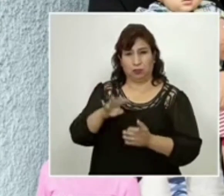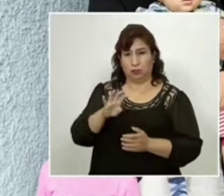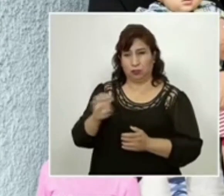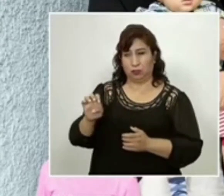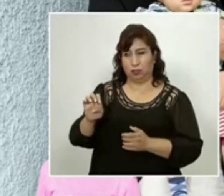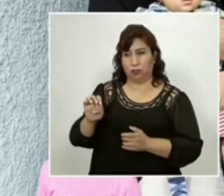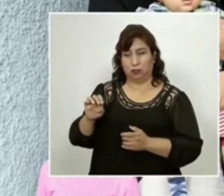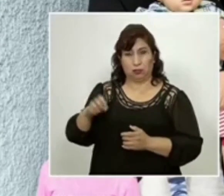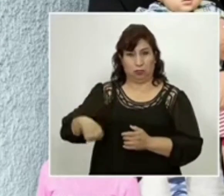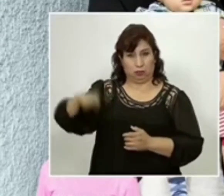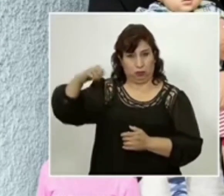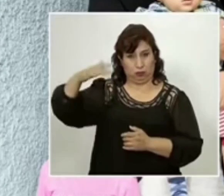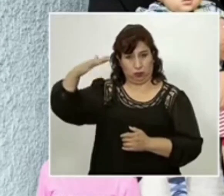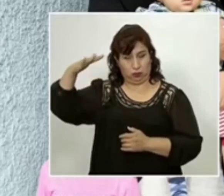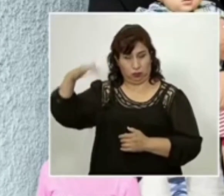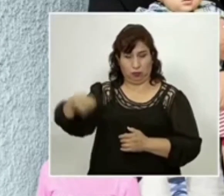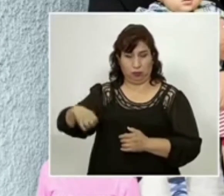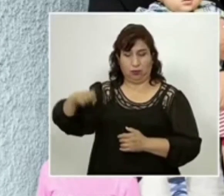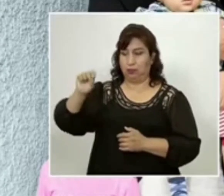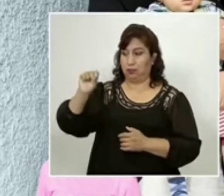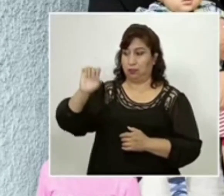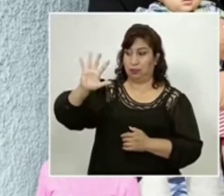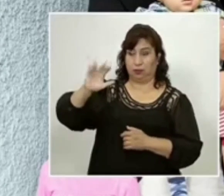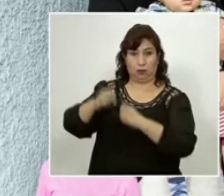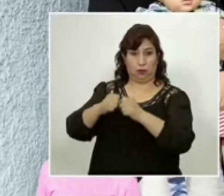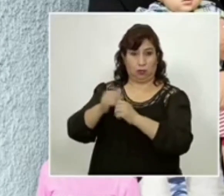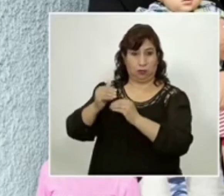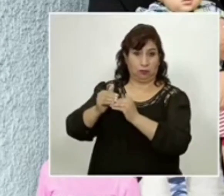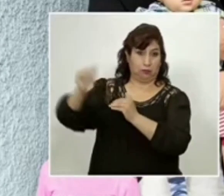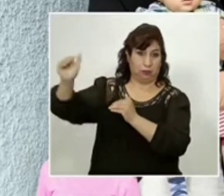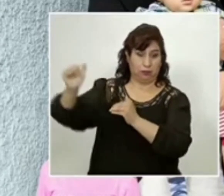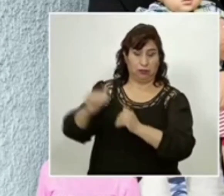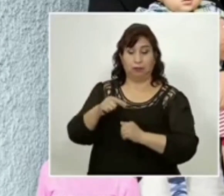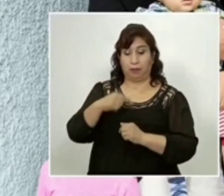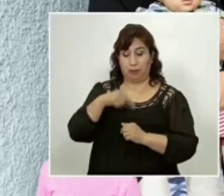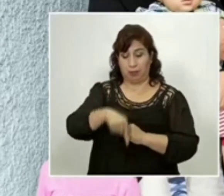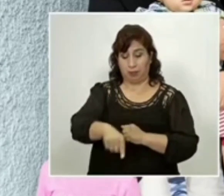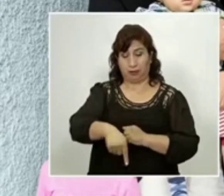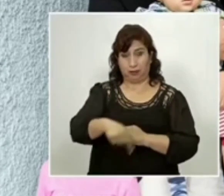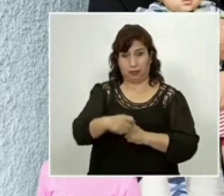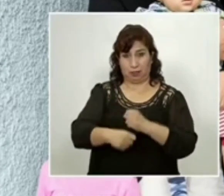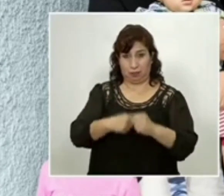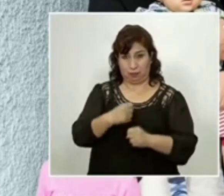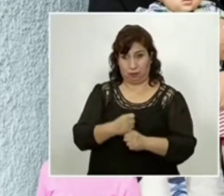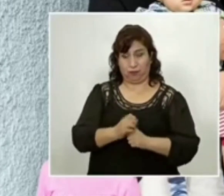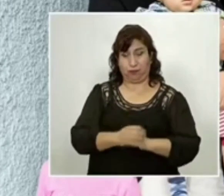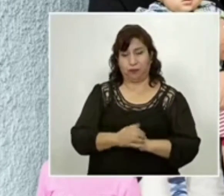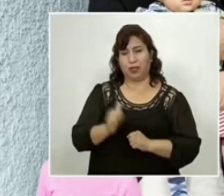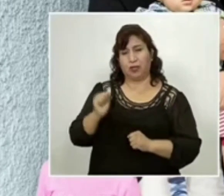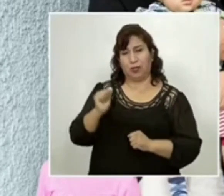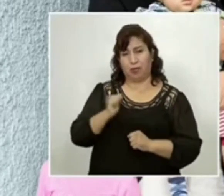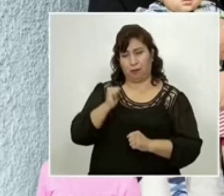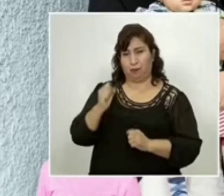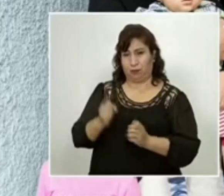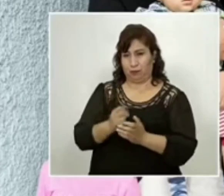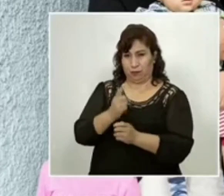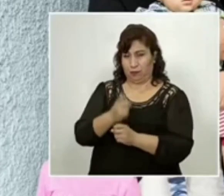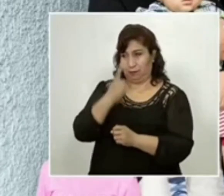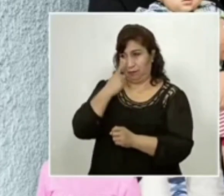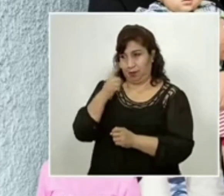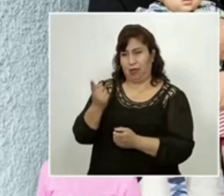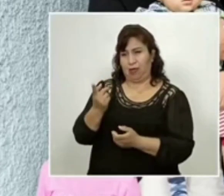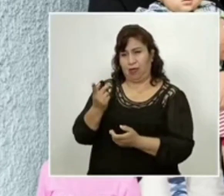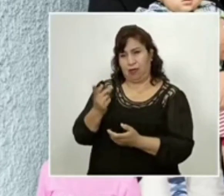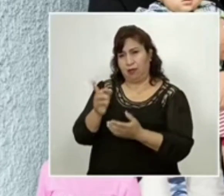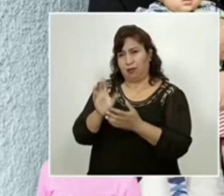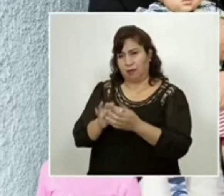adultos mayores de 65 años y más previstos para este año. Aprovecho la ocasión para recordar a todas las